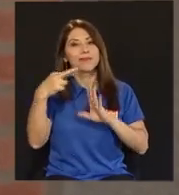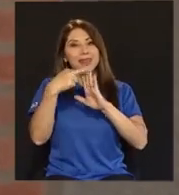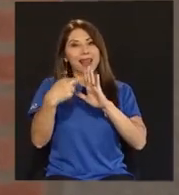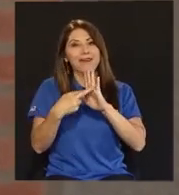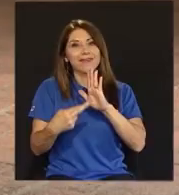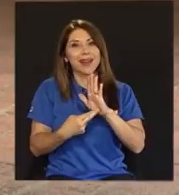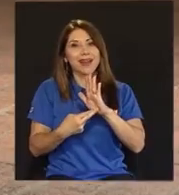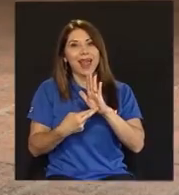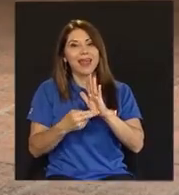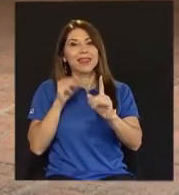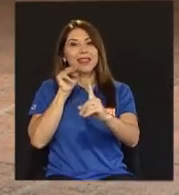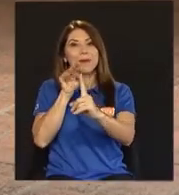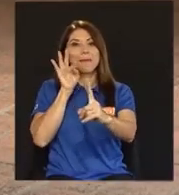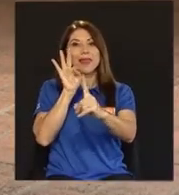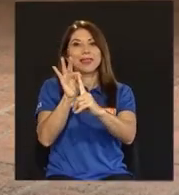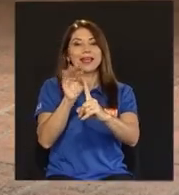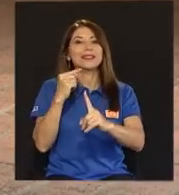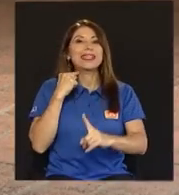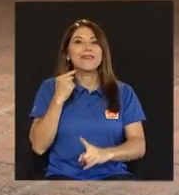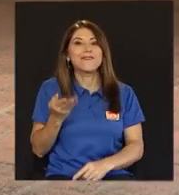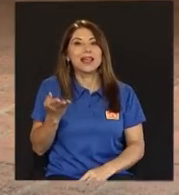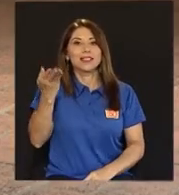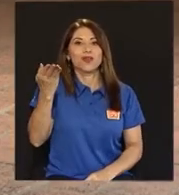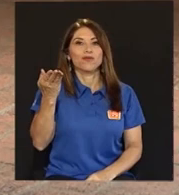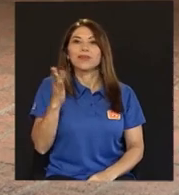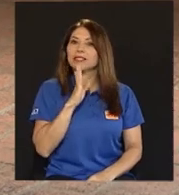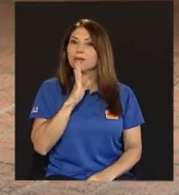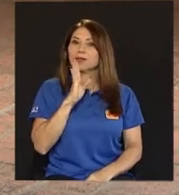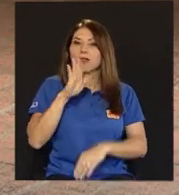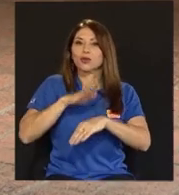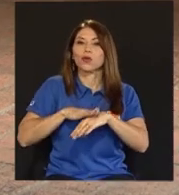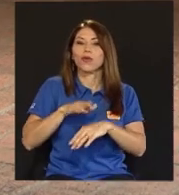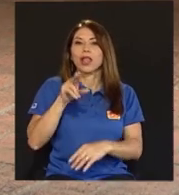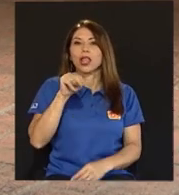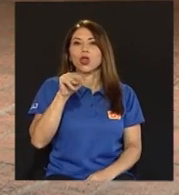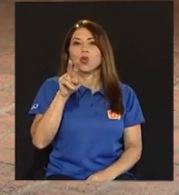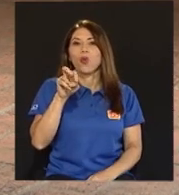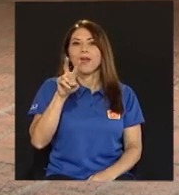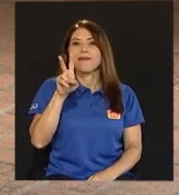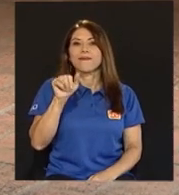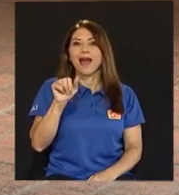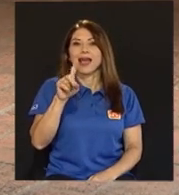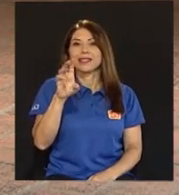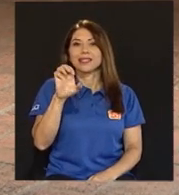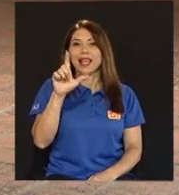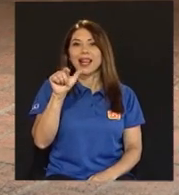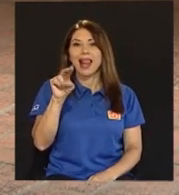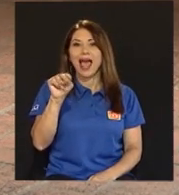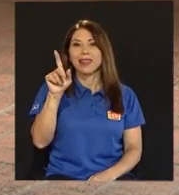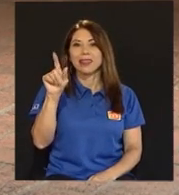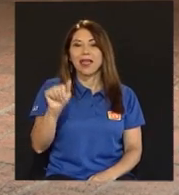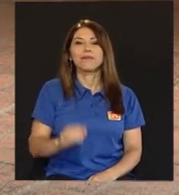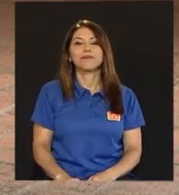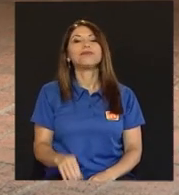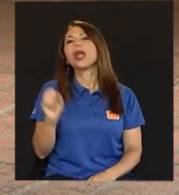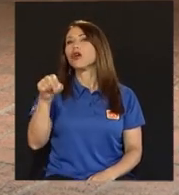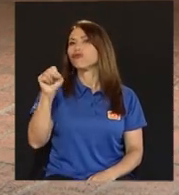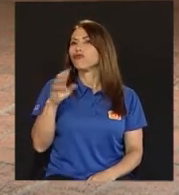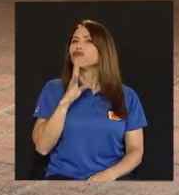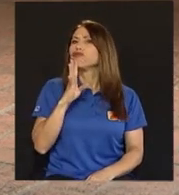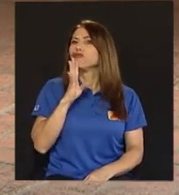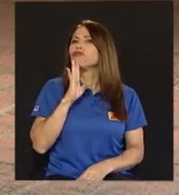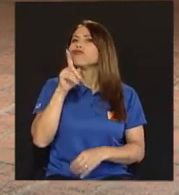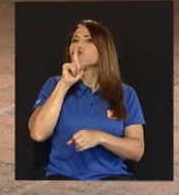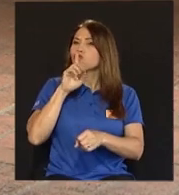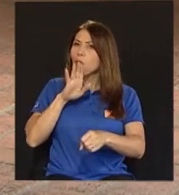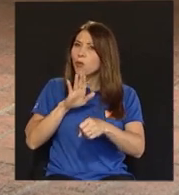Nueva Zelanda. Sí, lo que estábamos conversando es que hay un compromiso formal, ya dijimos, hay un número específico